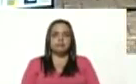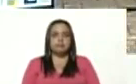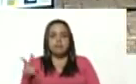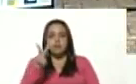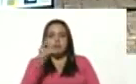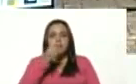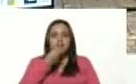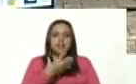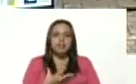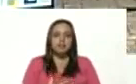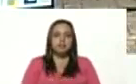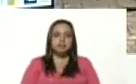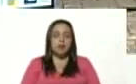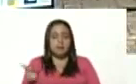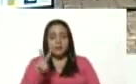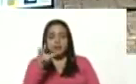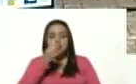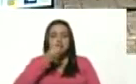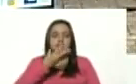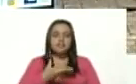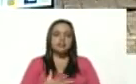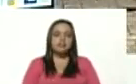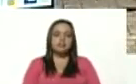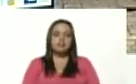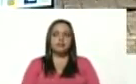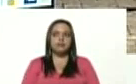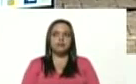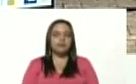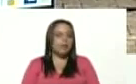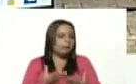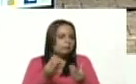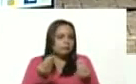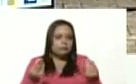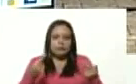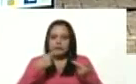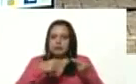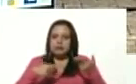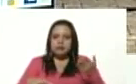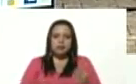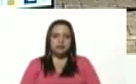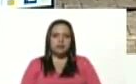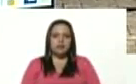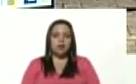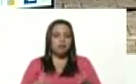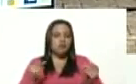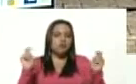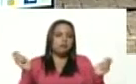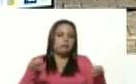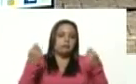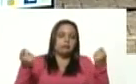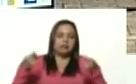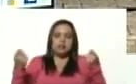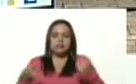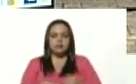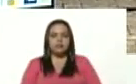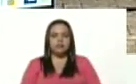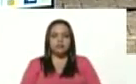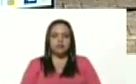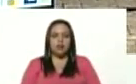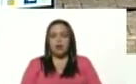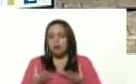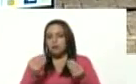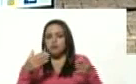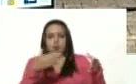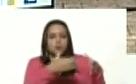bella. Venezuela bella. ¿Cuántas cosas? ¿Cuántas campañas? ¿Cuántos